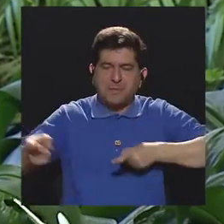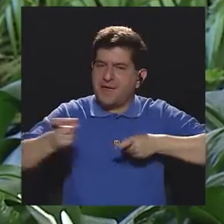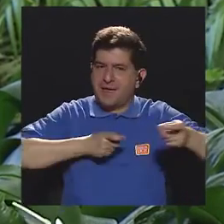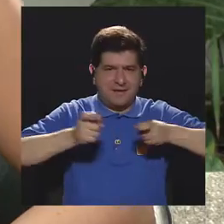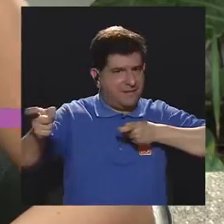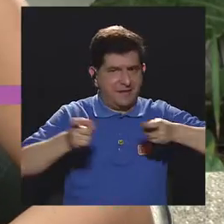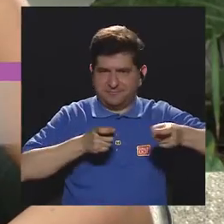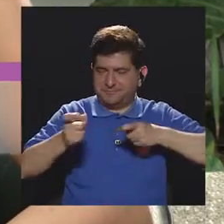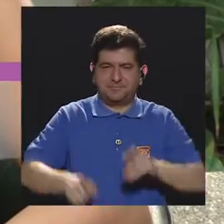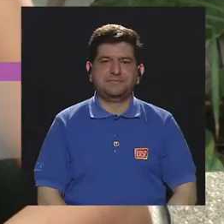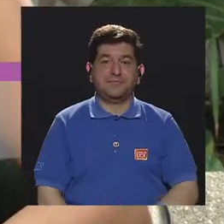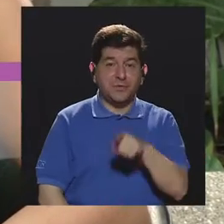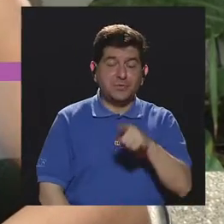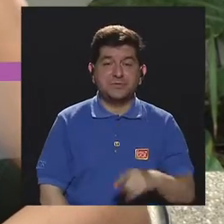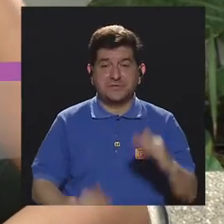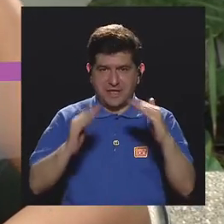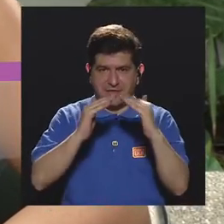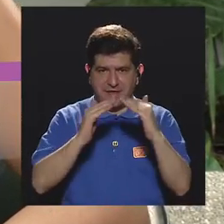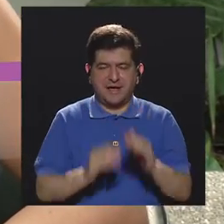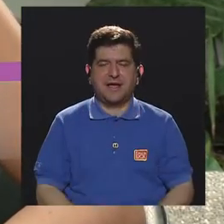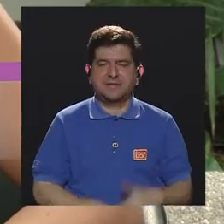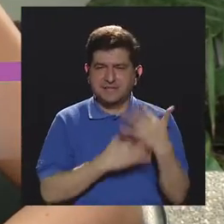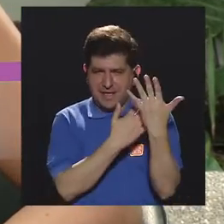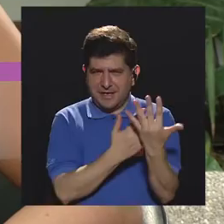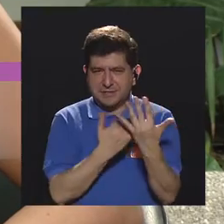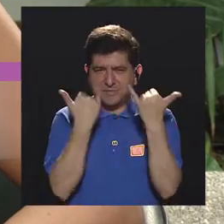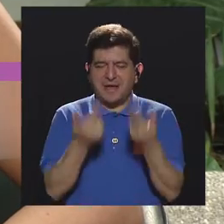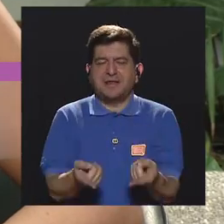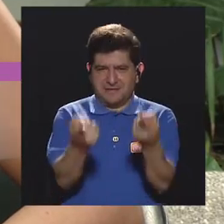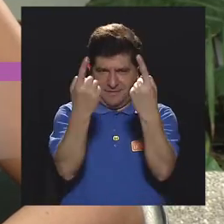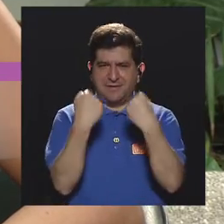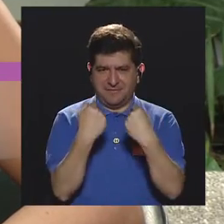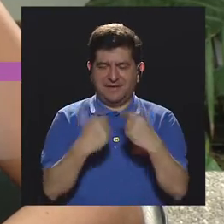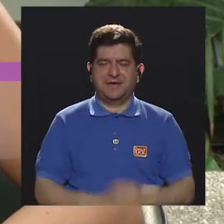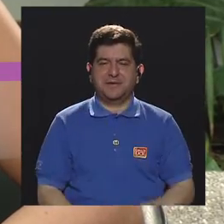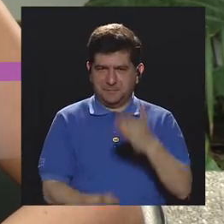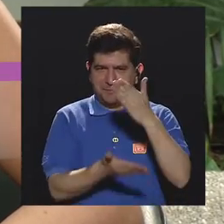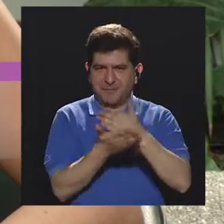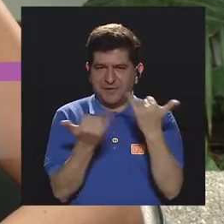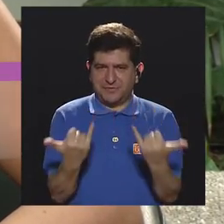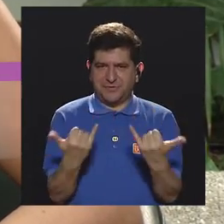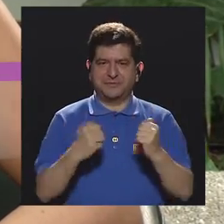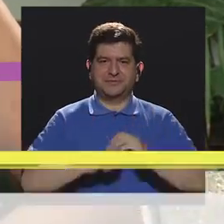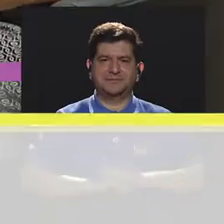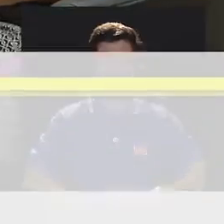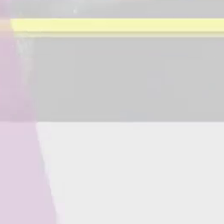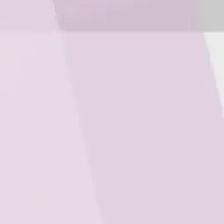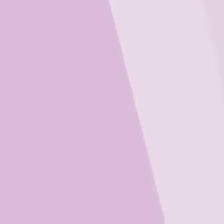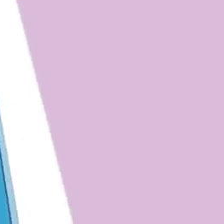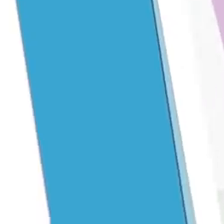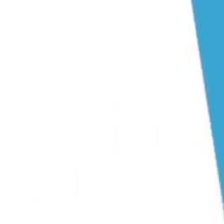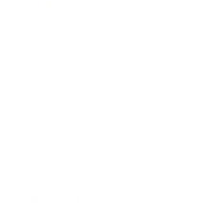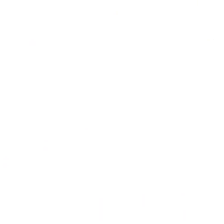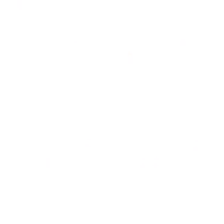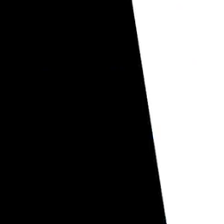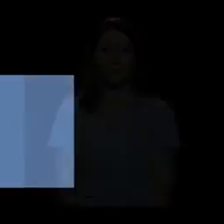el control. Ustedes allá en casa, espérenos un momento, ya casi regresamos. Vamos a una pausa.